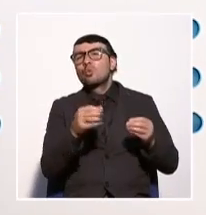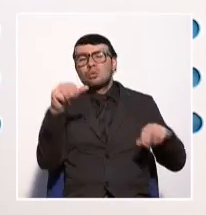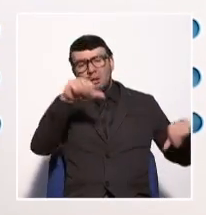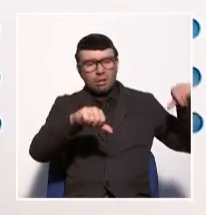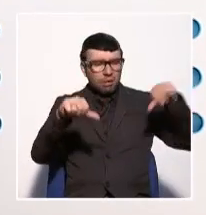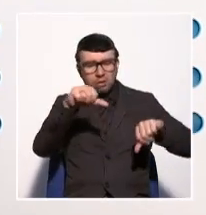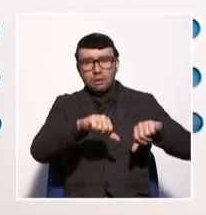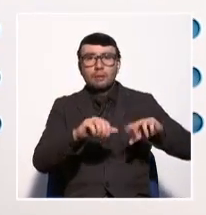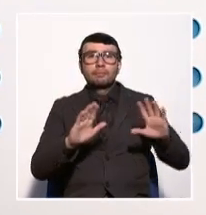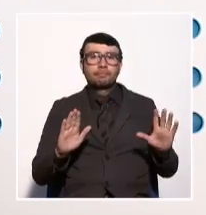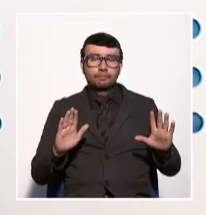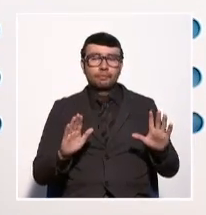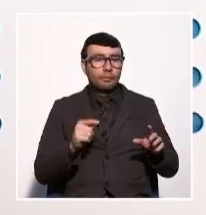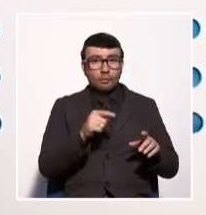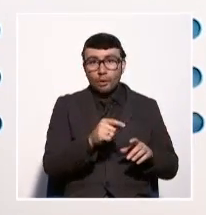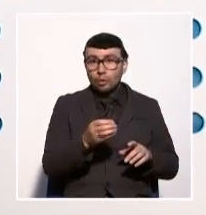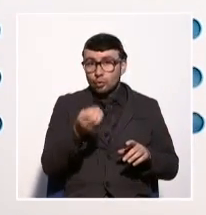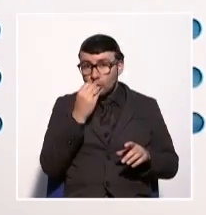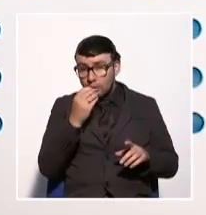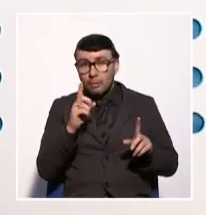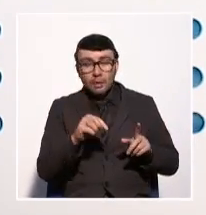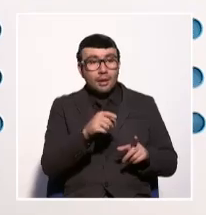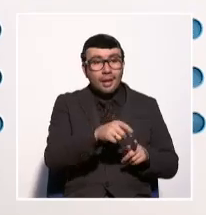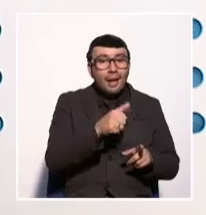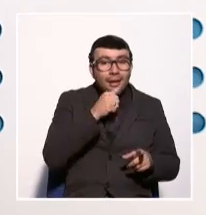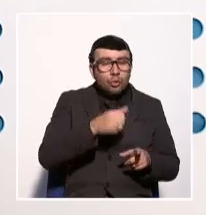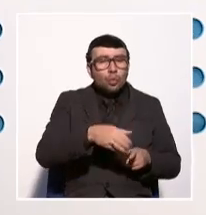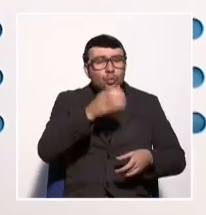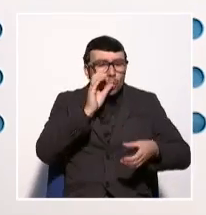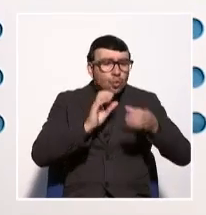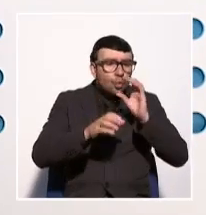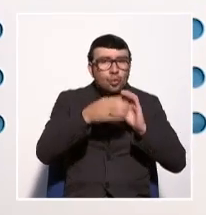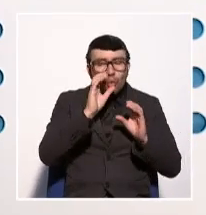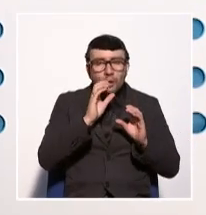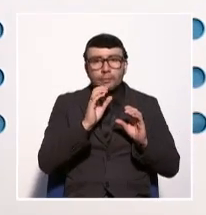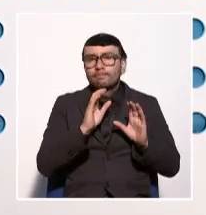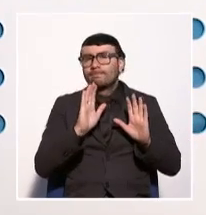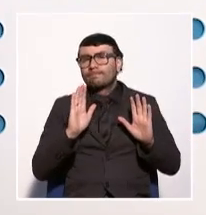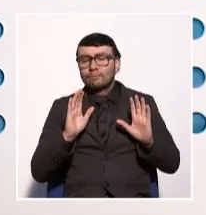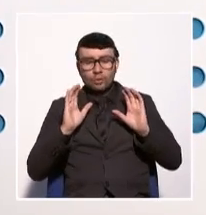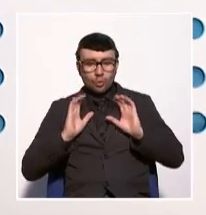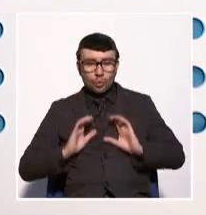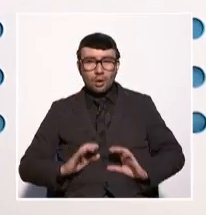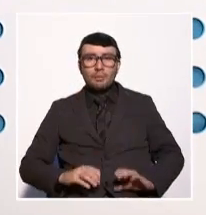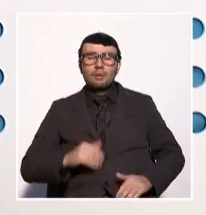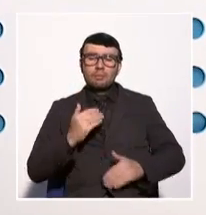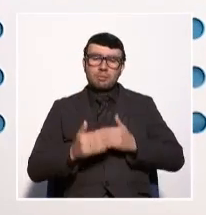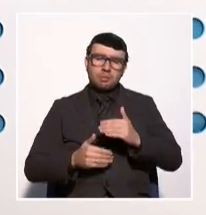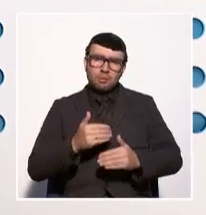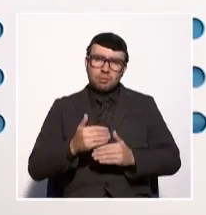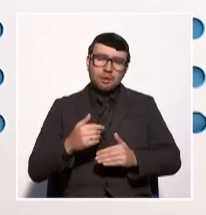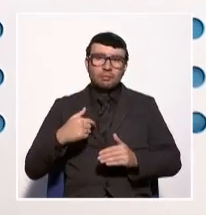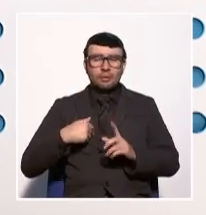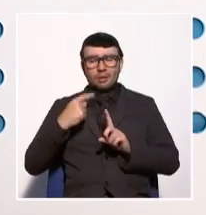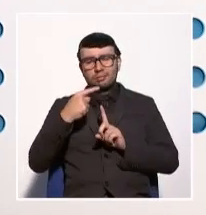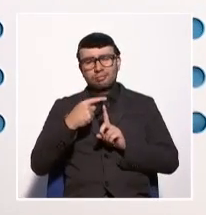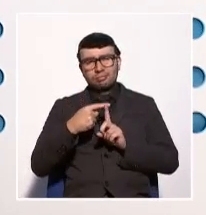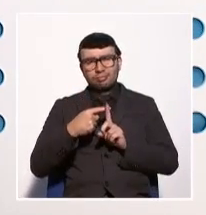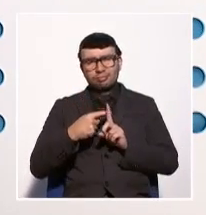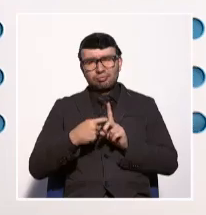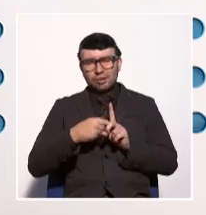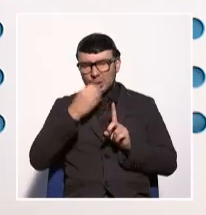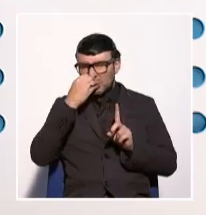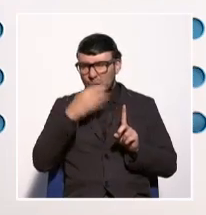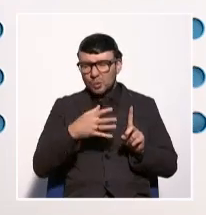tanto por la alimentación como por el consumo de agua llevamos el mi cuerpo se lleva hacia una acidosis y el tratando de neutralizar